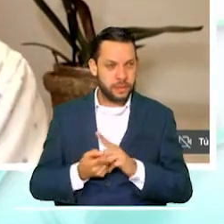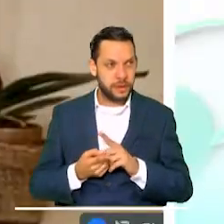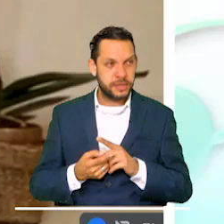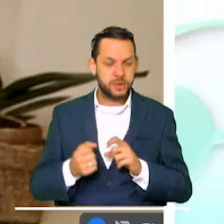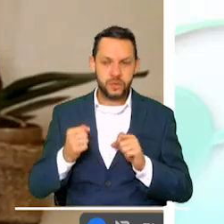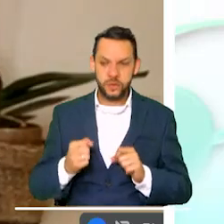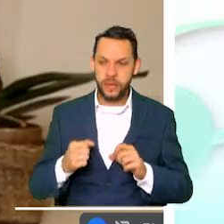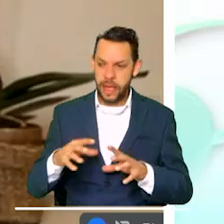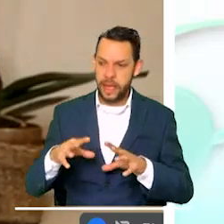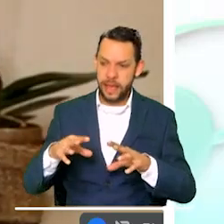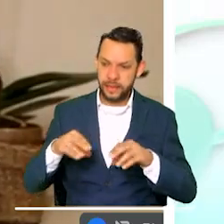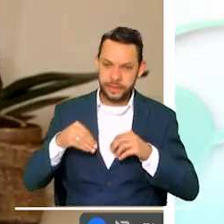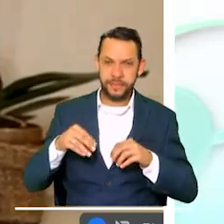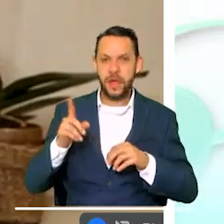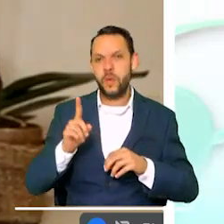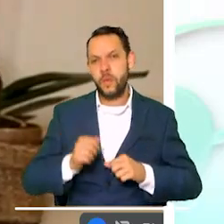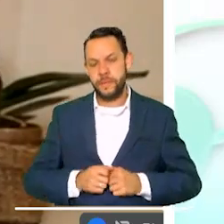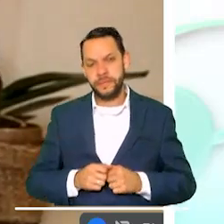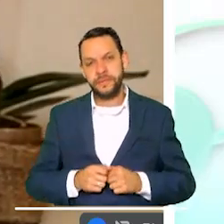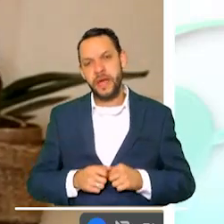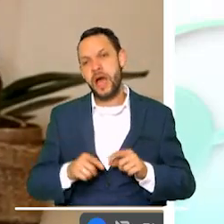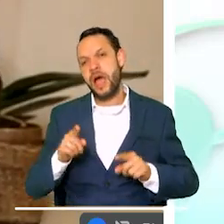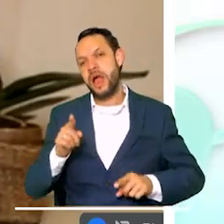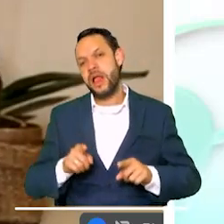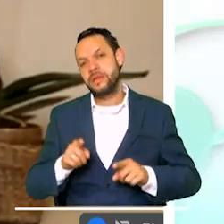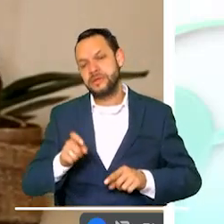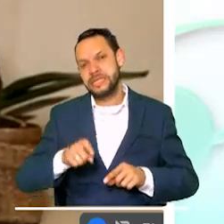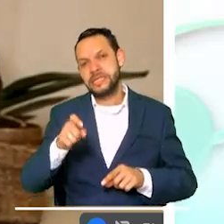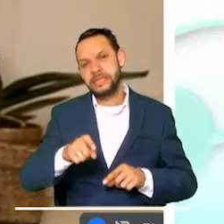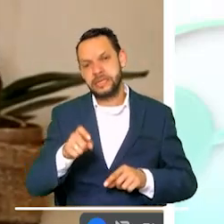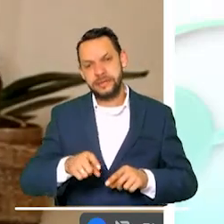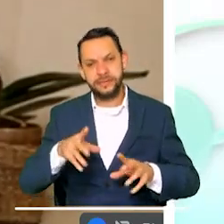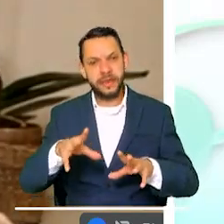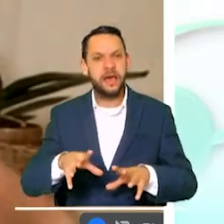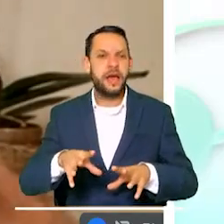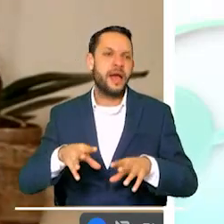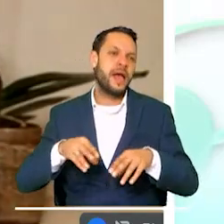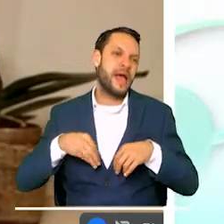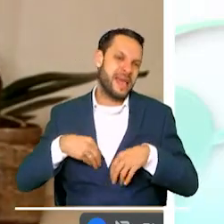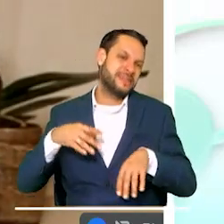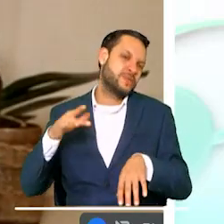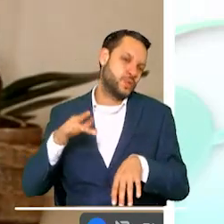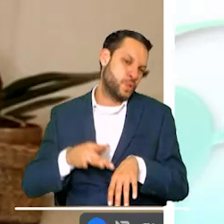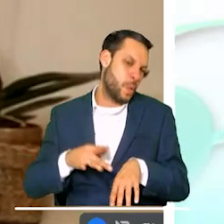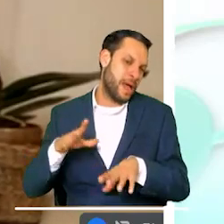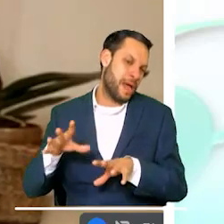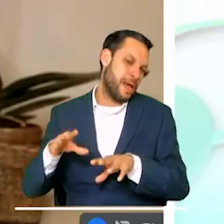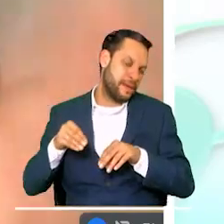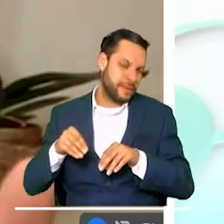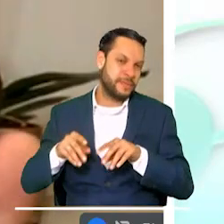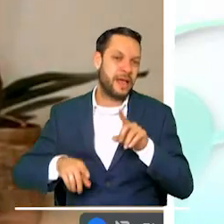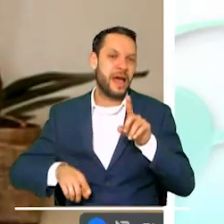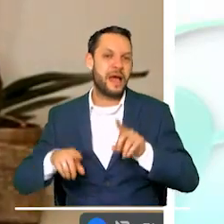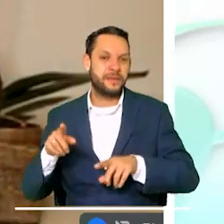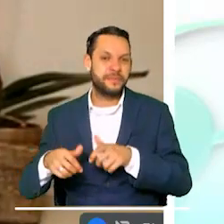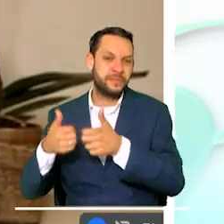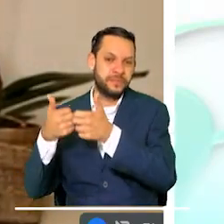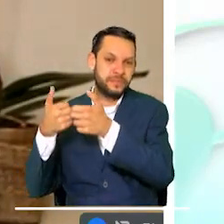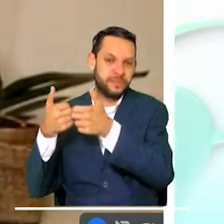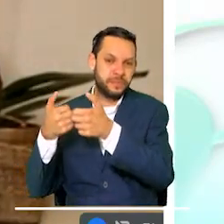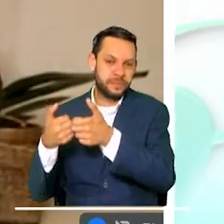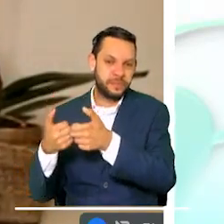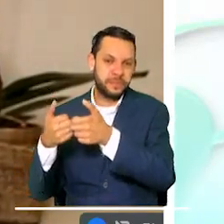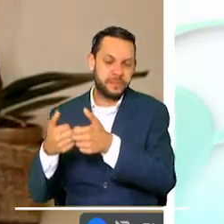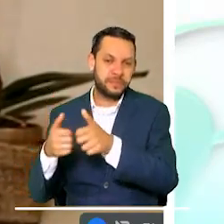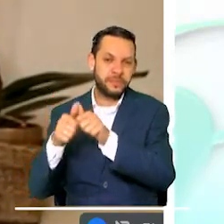de resignación. Nos resignamos. Es como cuando a uno alguna vez en una relación le terminaron su relación de